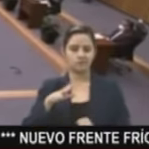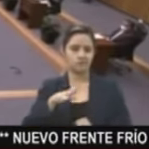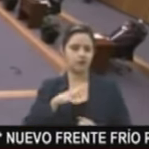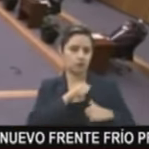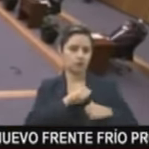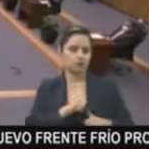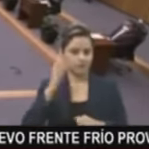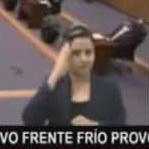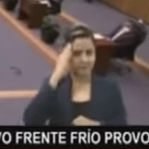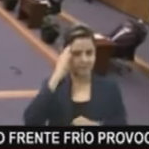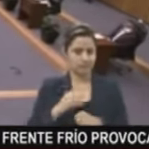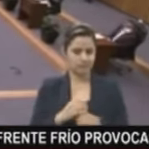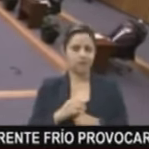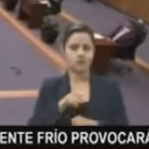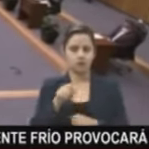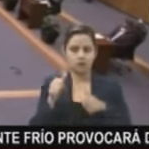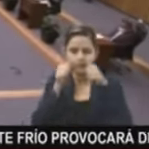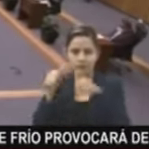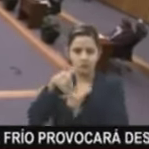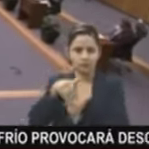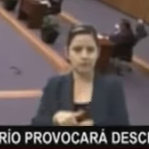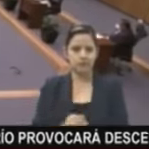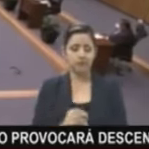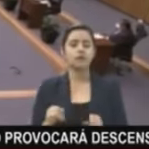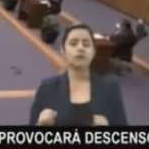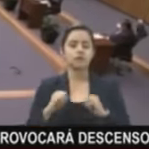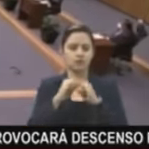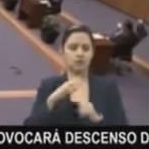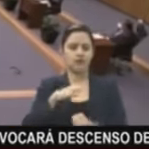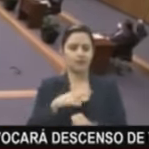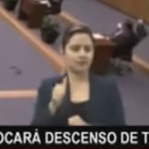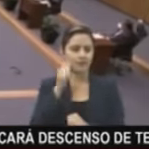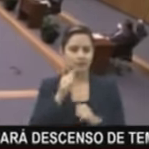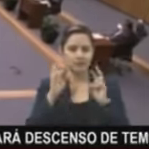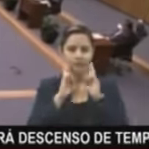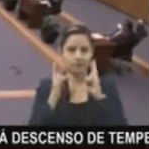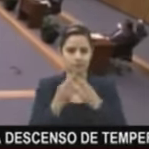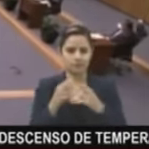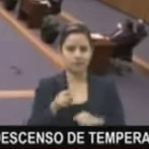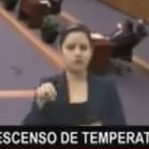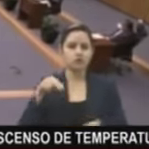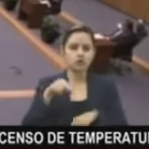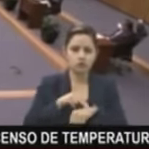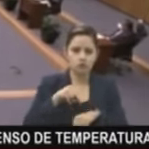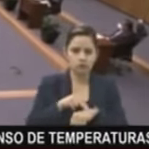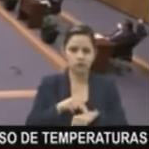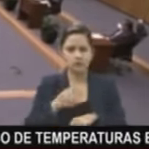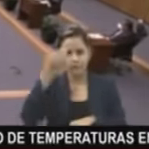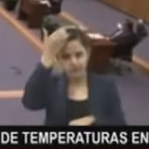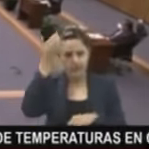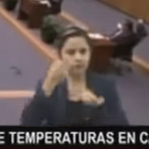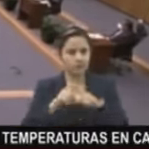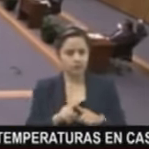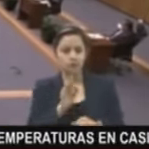los programas, la cobertura nacional, la tinta, la papelería, los listados nominales, la actualización del padrón, lo que sea, pero